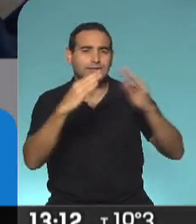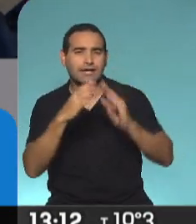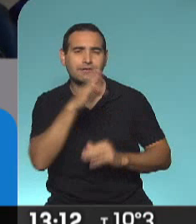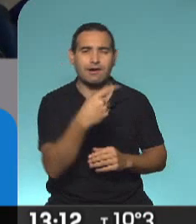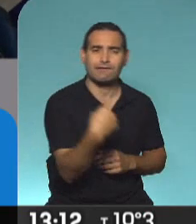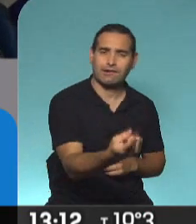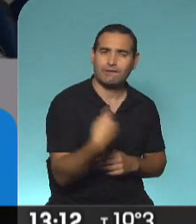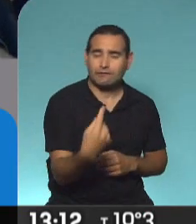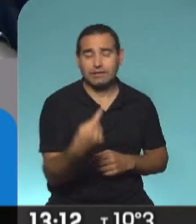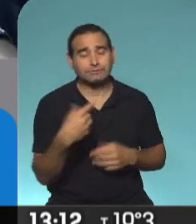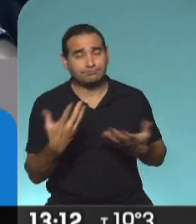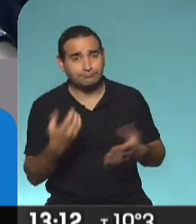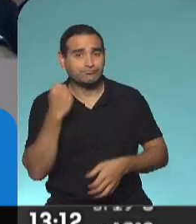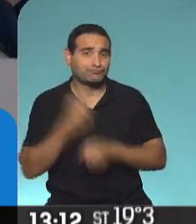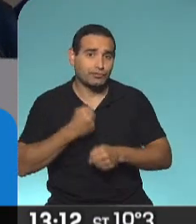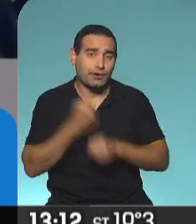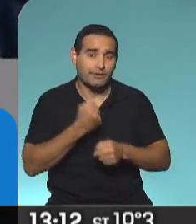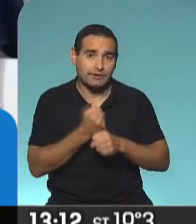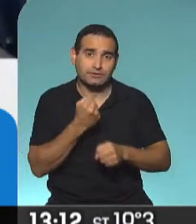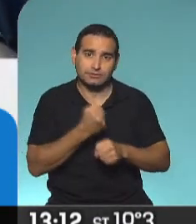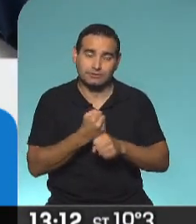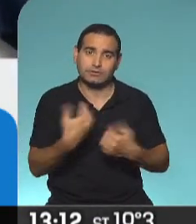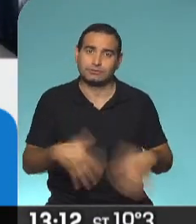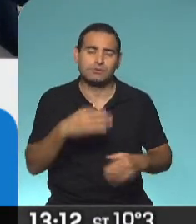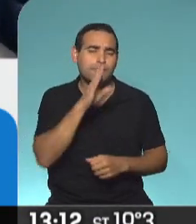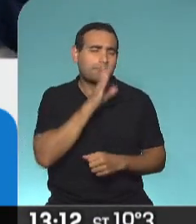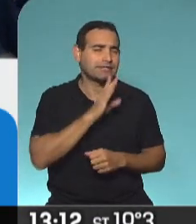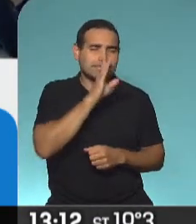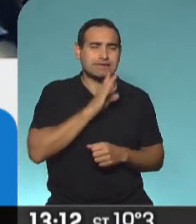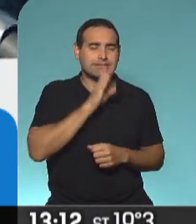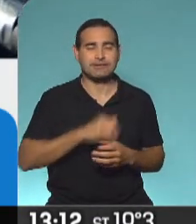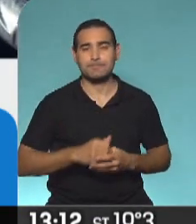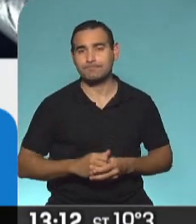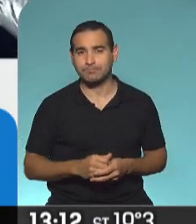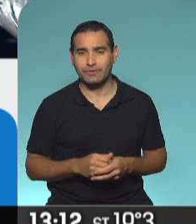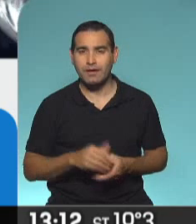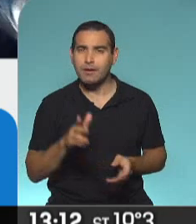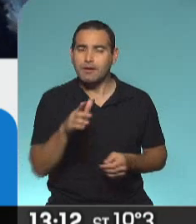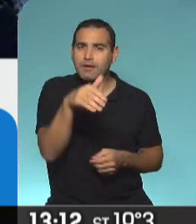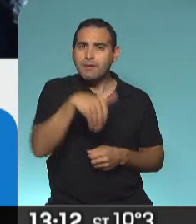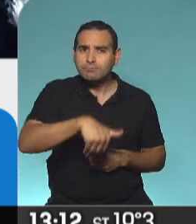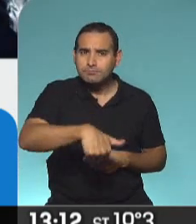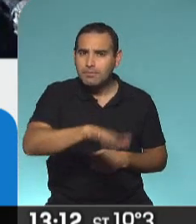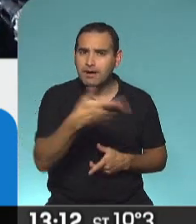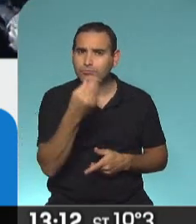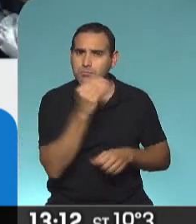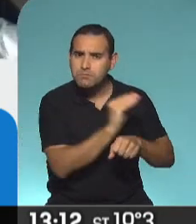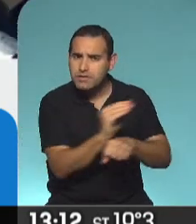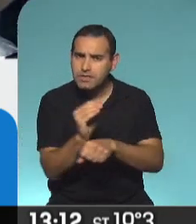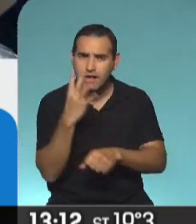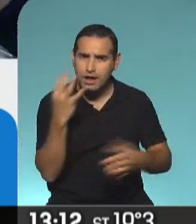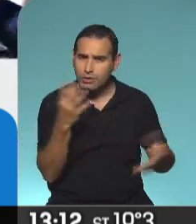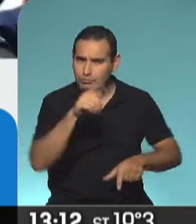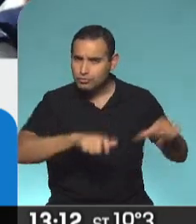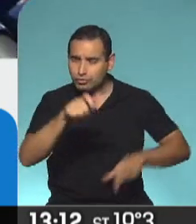venir. Es un trabajo de mucha paciencia y mucha metodología. ¿Se le va a brindar alguna asistencia alimentaria también a la